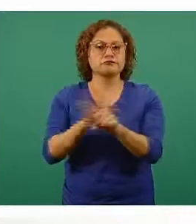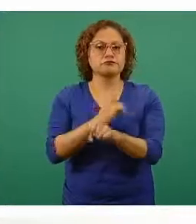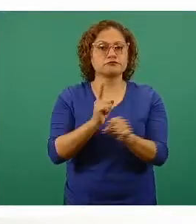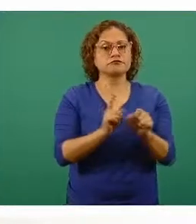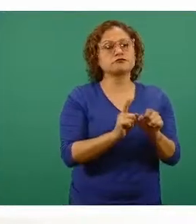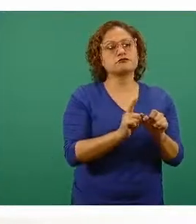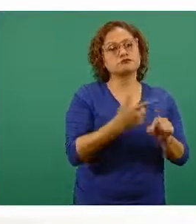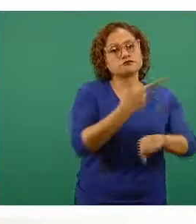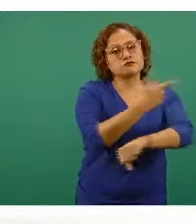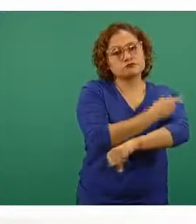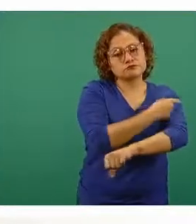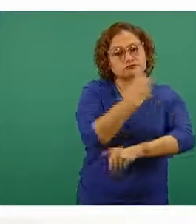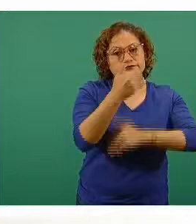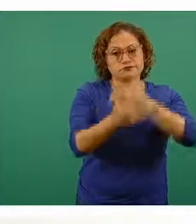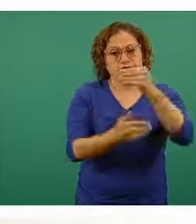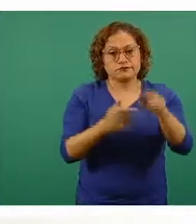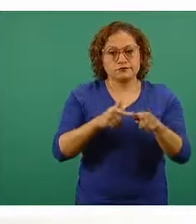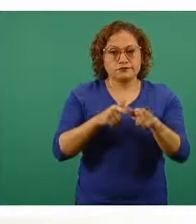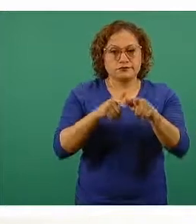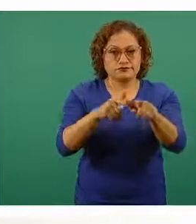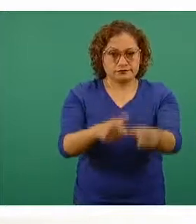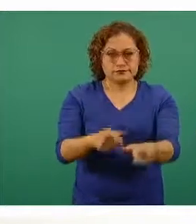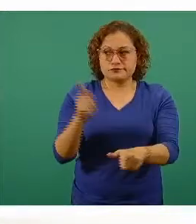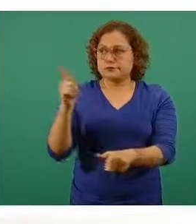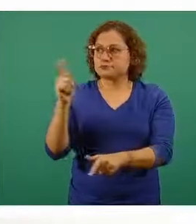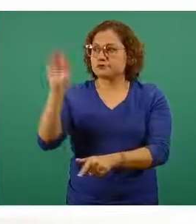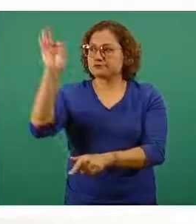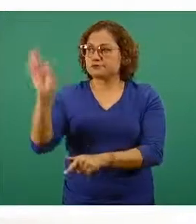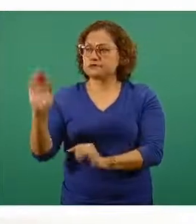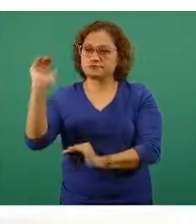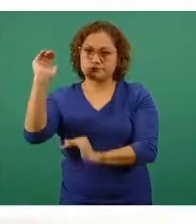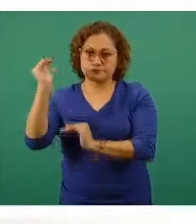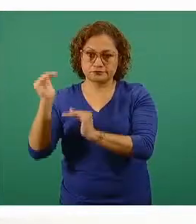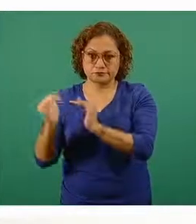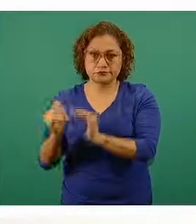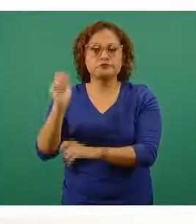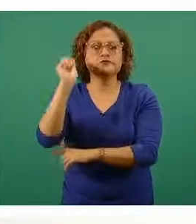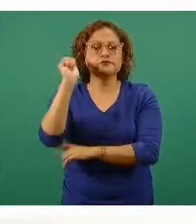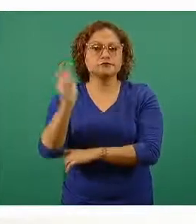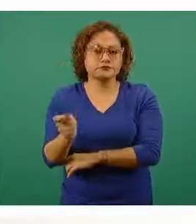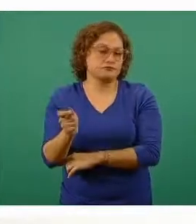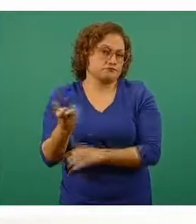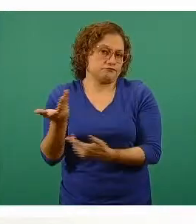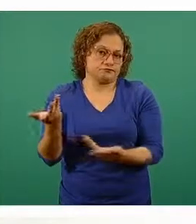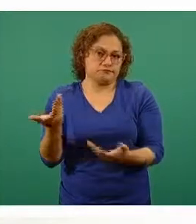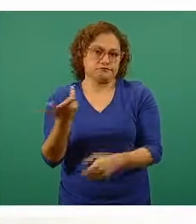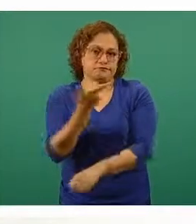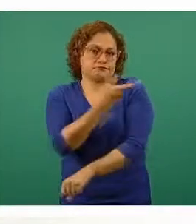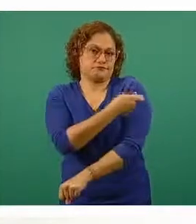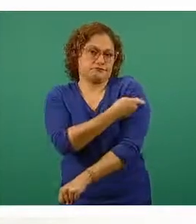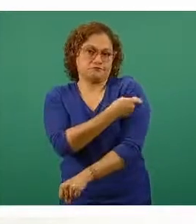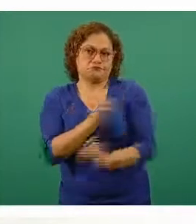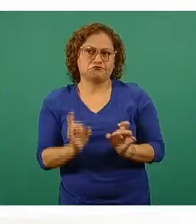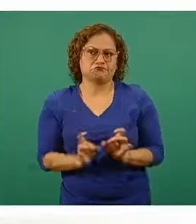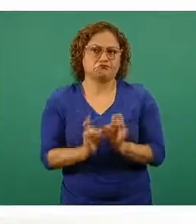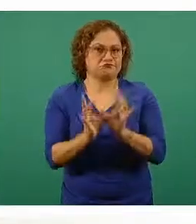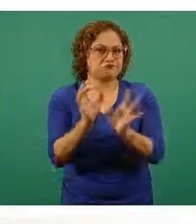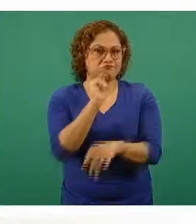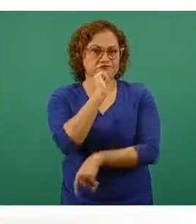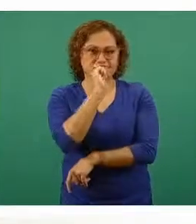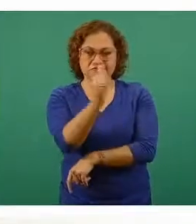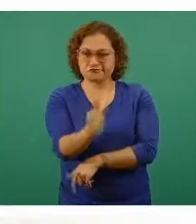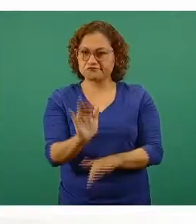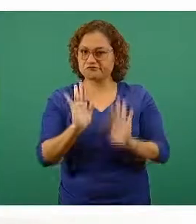Vacunación ha ido avanzando, lo cual se traduce y significa obviamente en la seguridad que las vacunas están teniendo. Son